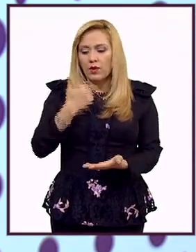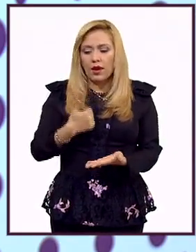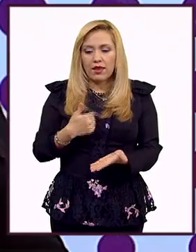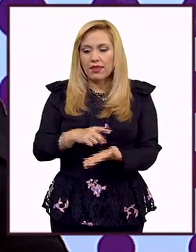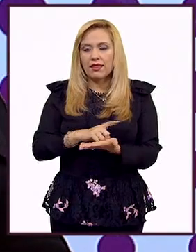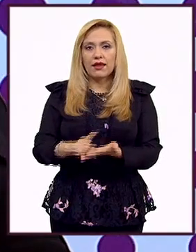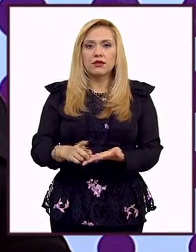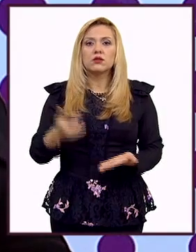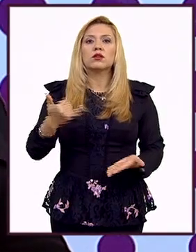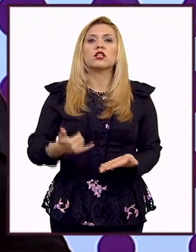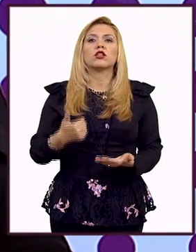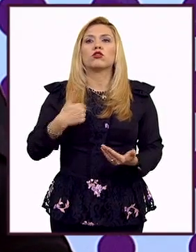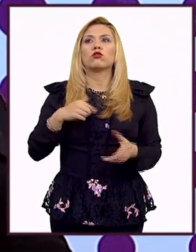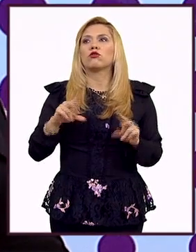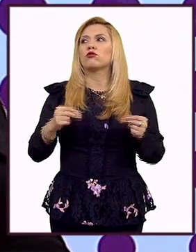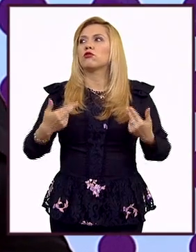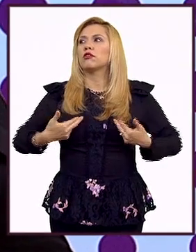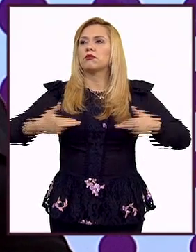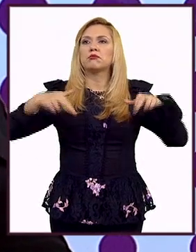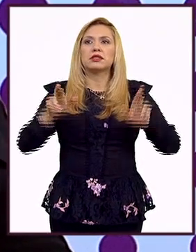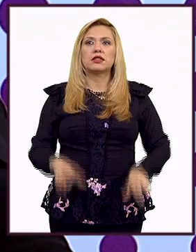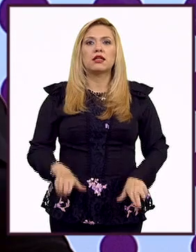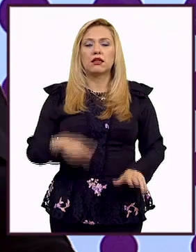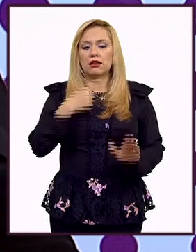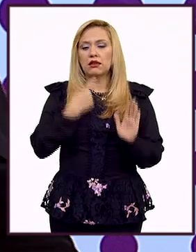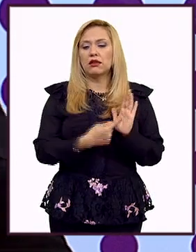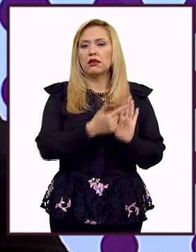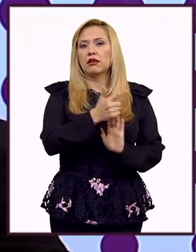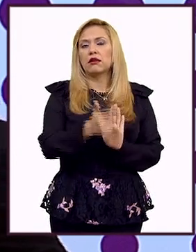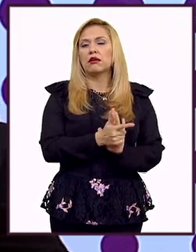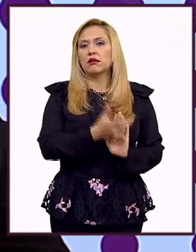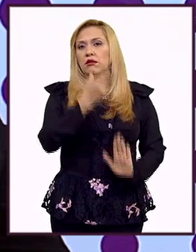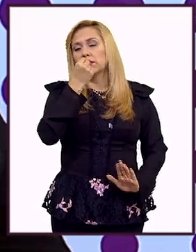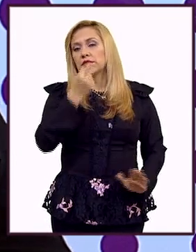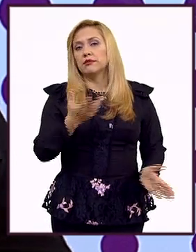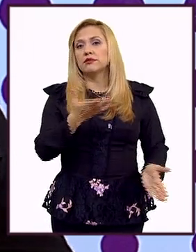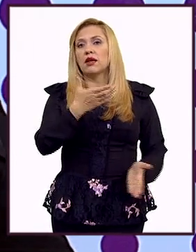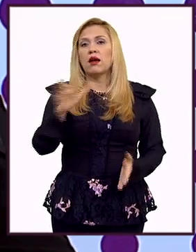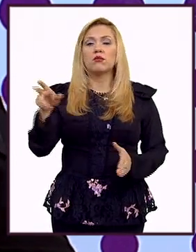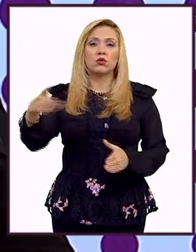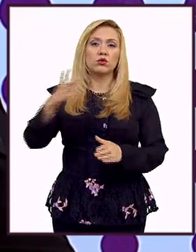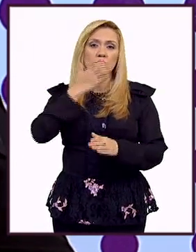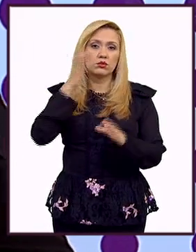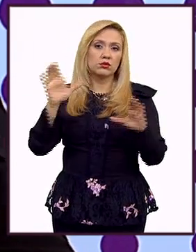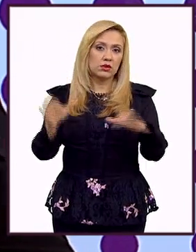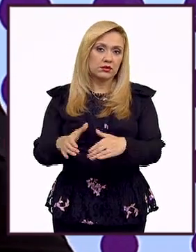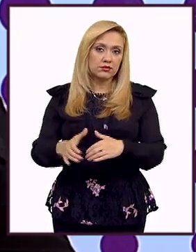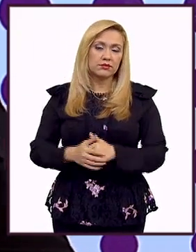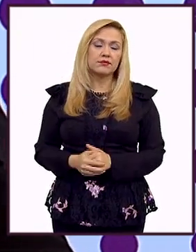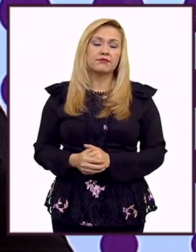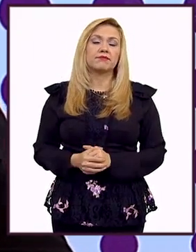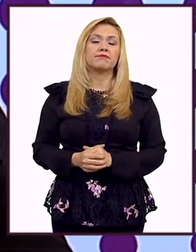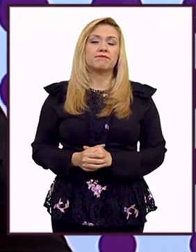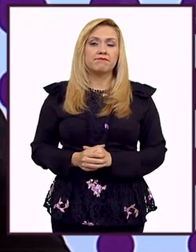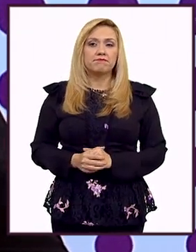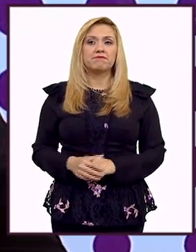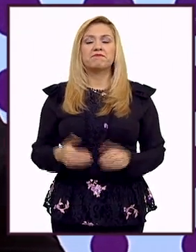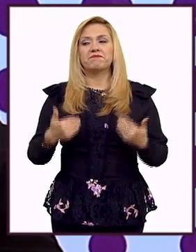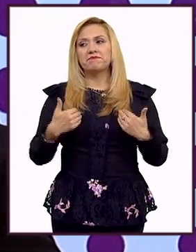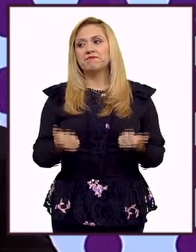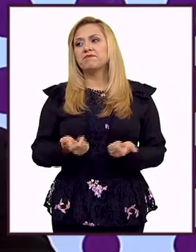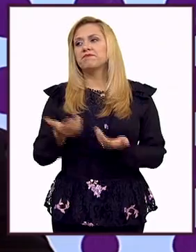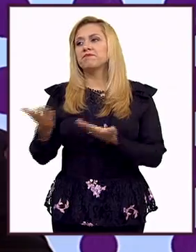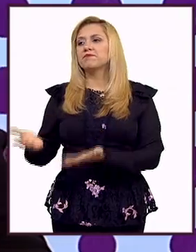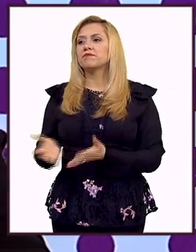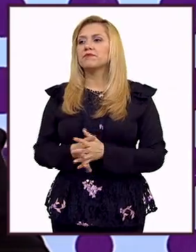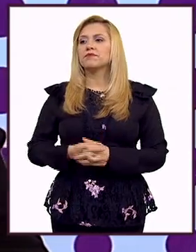porque no son representantes, digamos, en estos núcleos agrarios, ¿no? Claro. En la toma de decisiones. Ahora, En Colombia